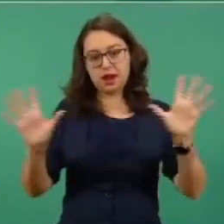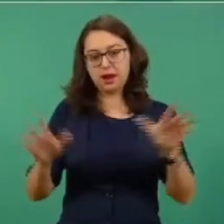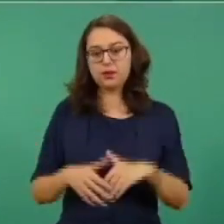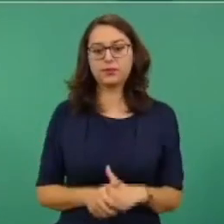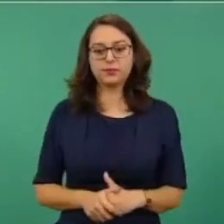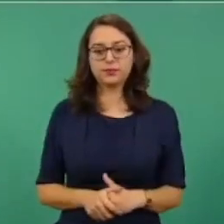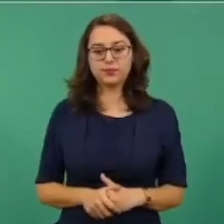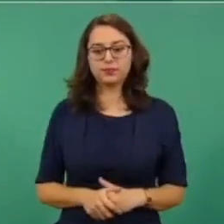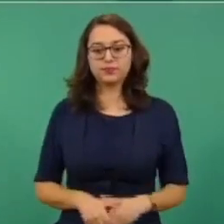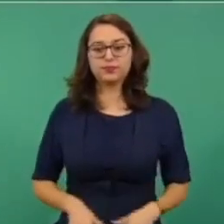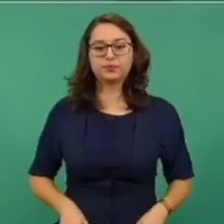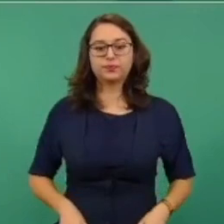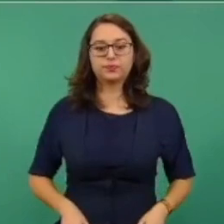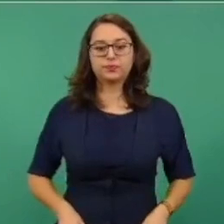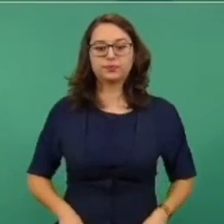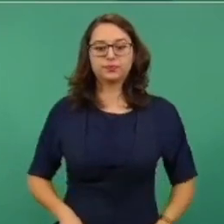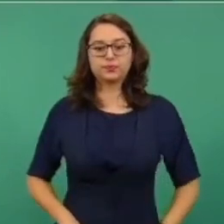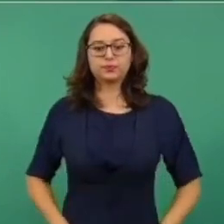Pero